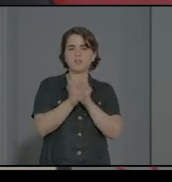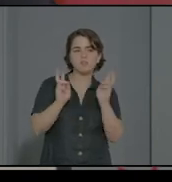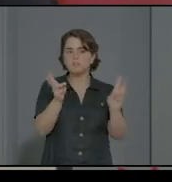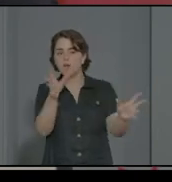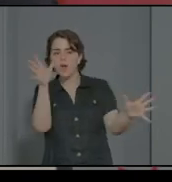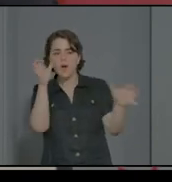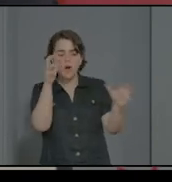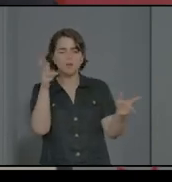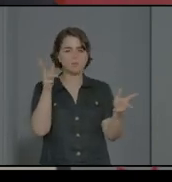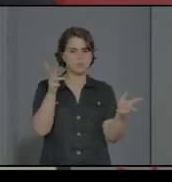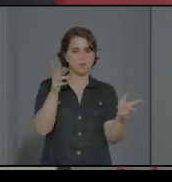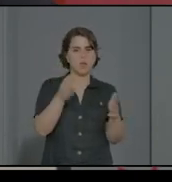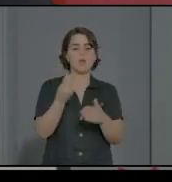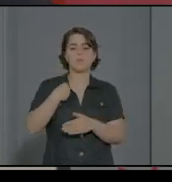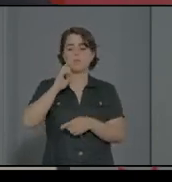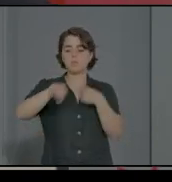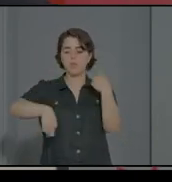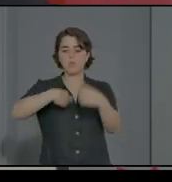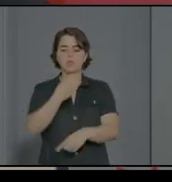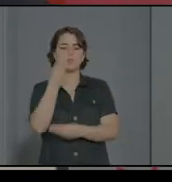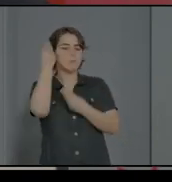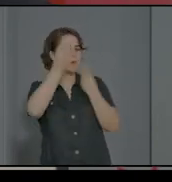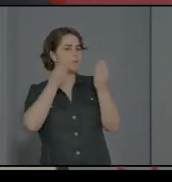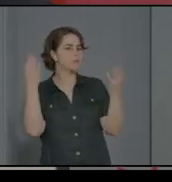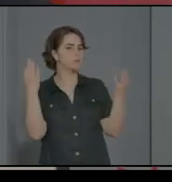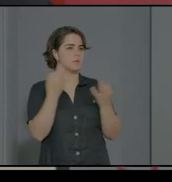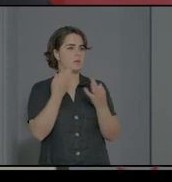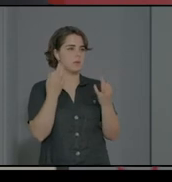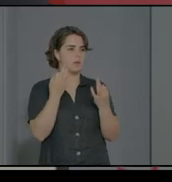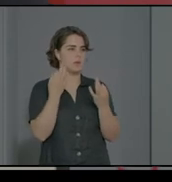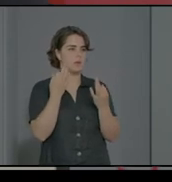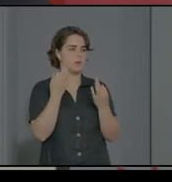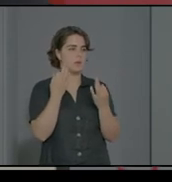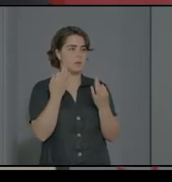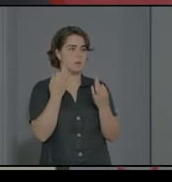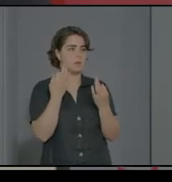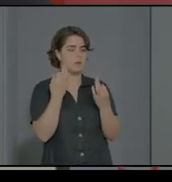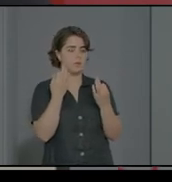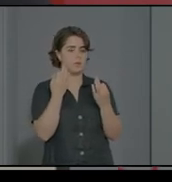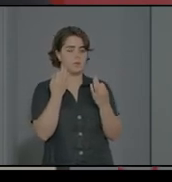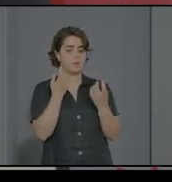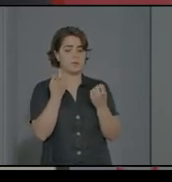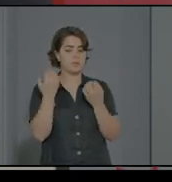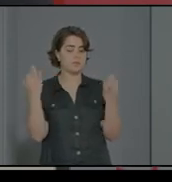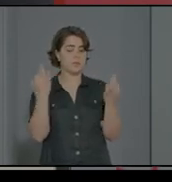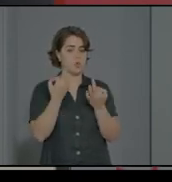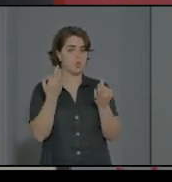que a lo mejor que lo que había que tomar en cuenta era la